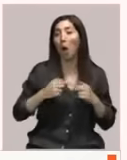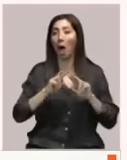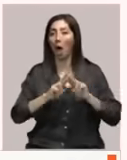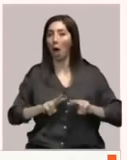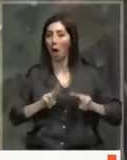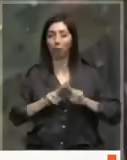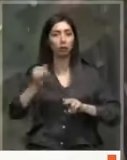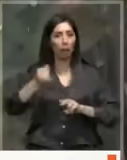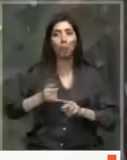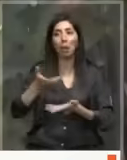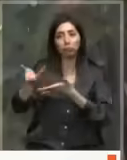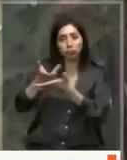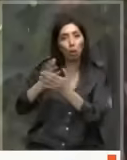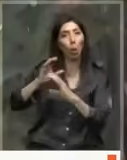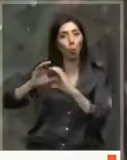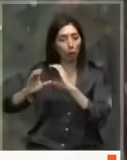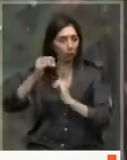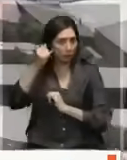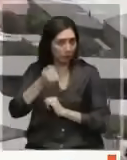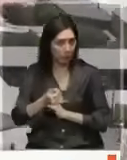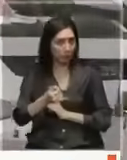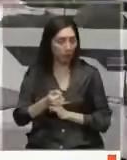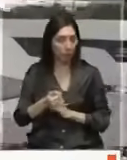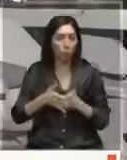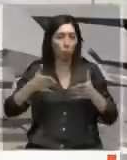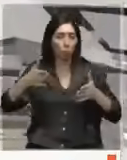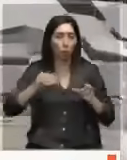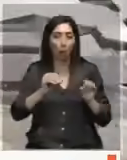de contestarme, menos tantos días.